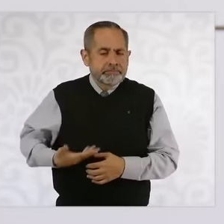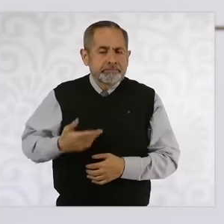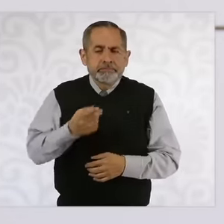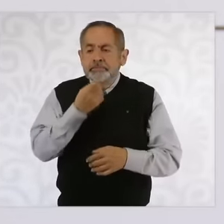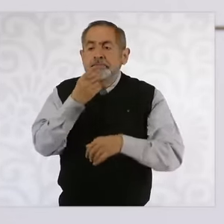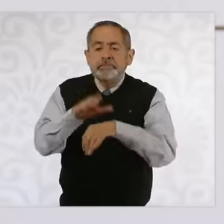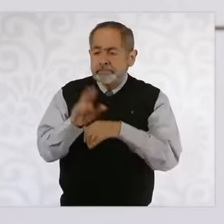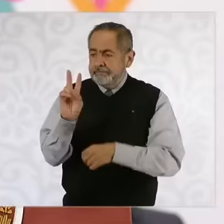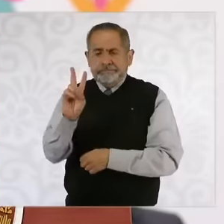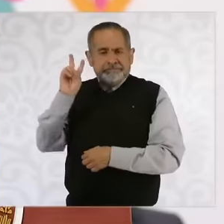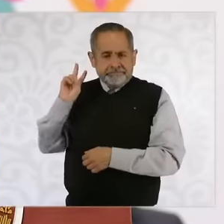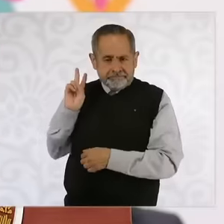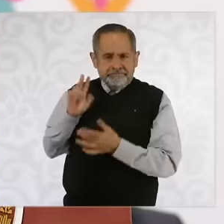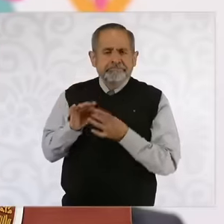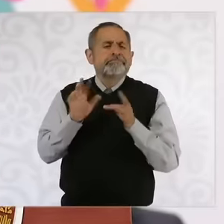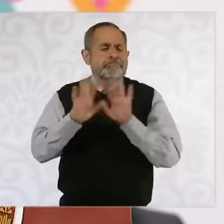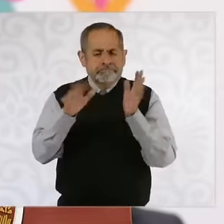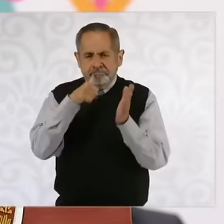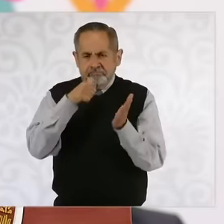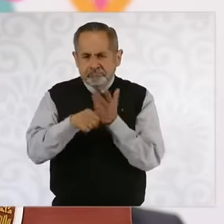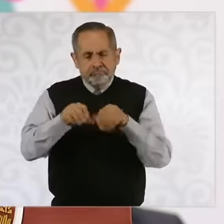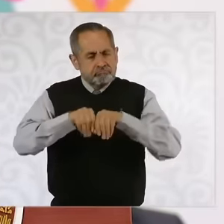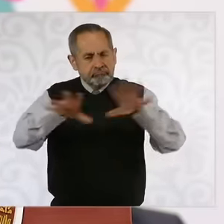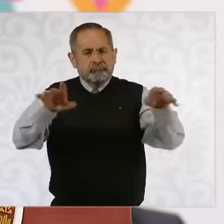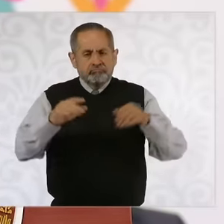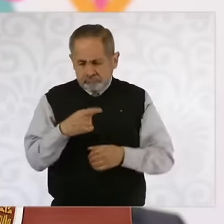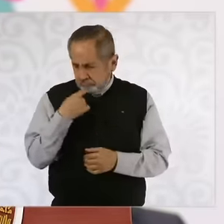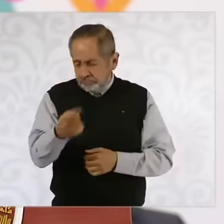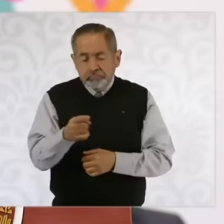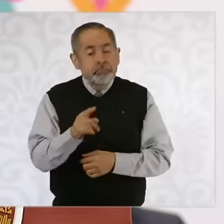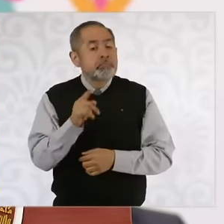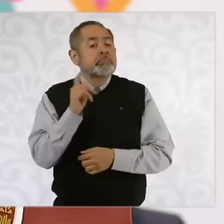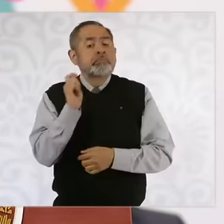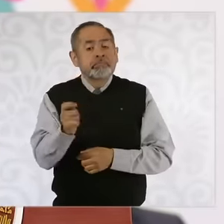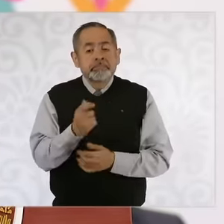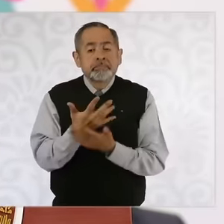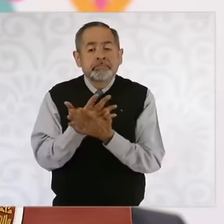no recuerdo, hizo un comunicado. Pues vamos a esperar hasta que sea